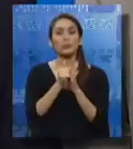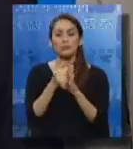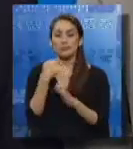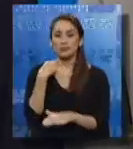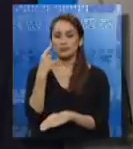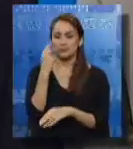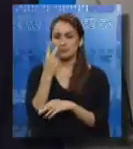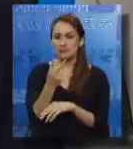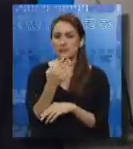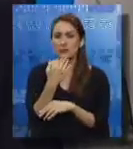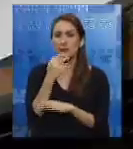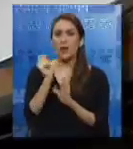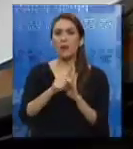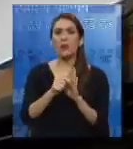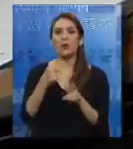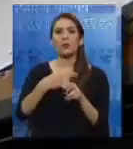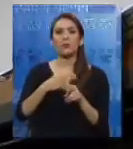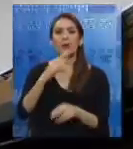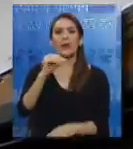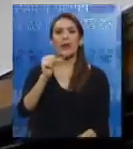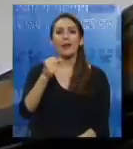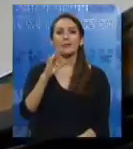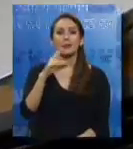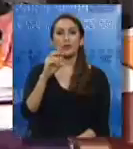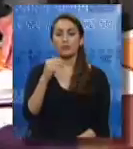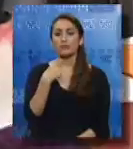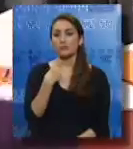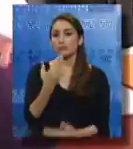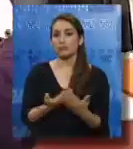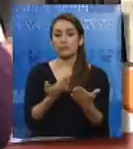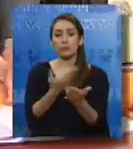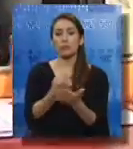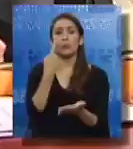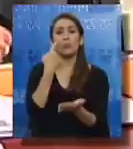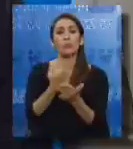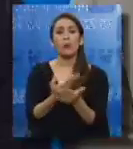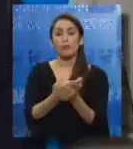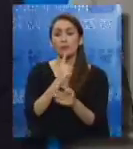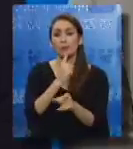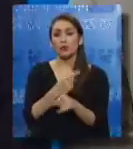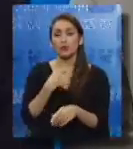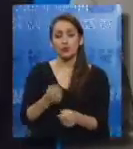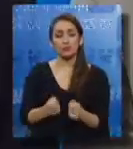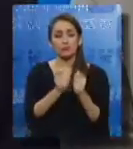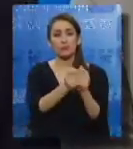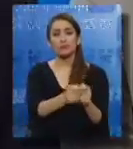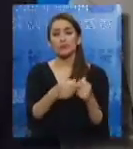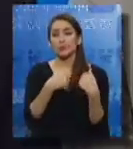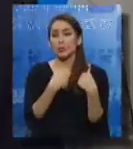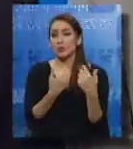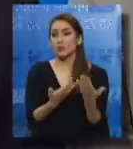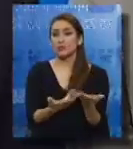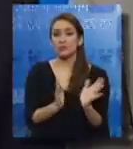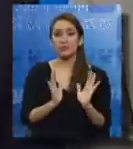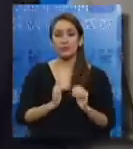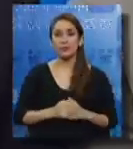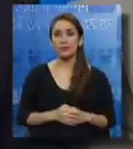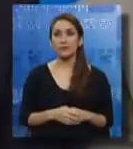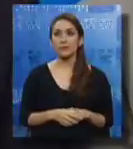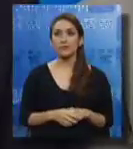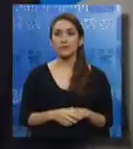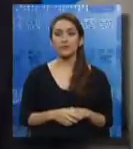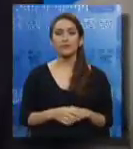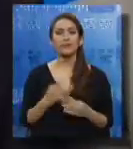video del abogado Castro. Dijo que responderá y presentará sus argumentos a la justicia. Vamos a esperar